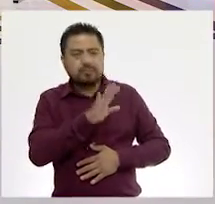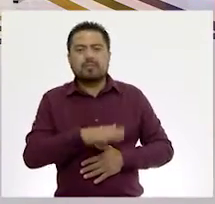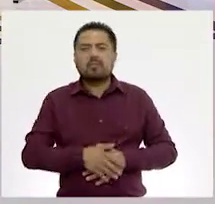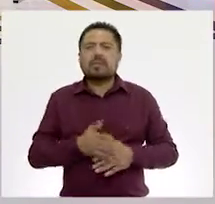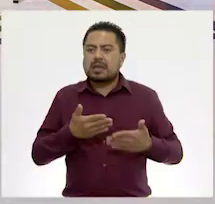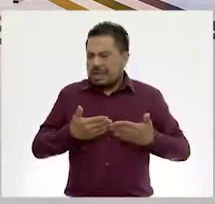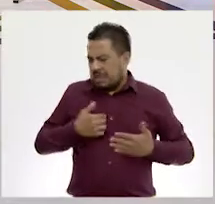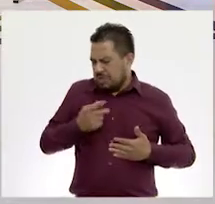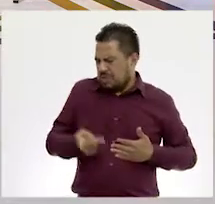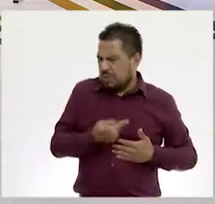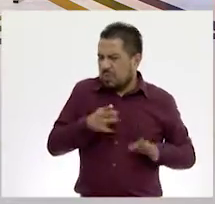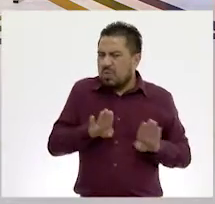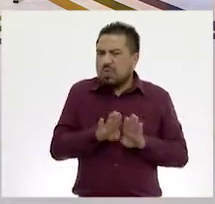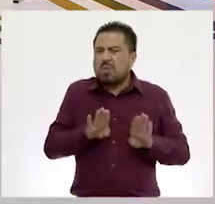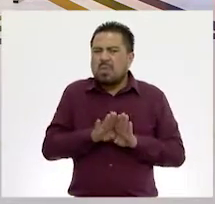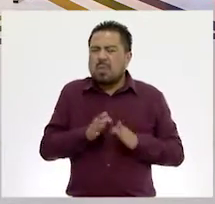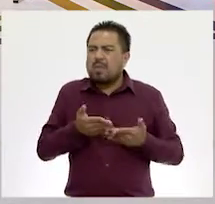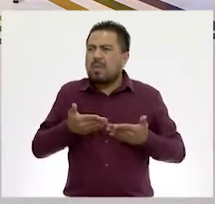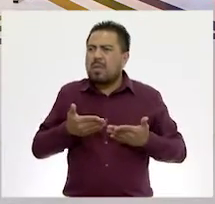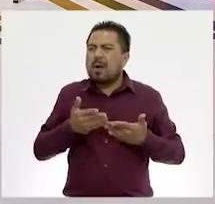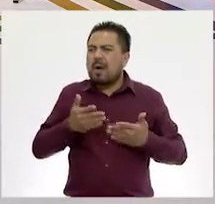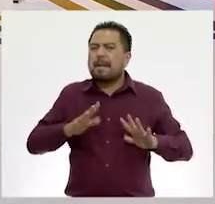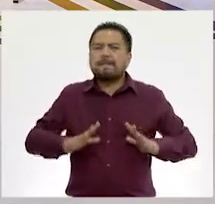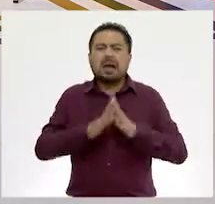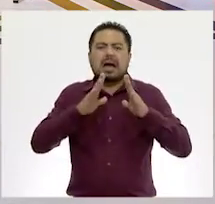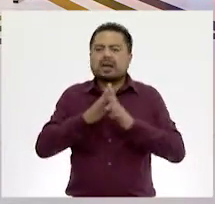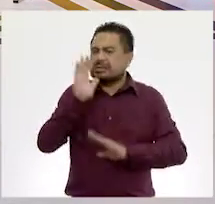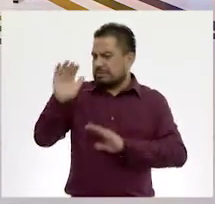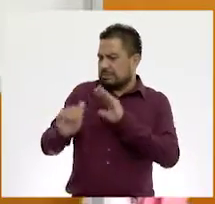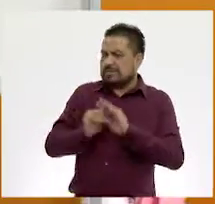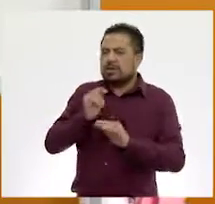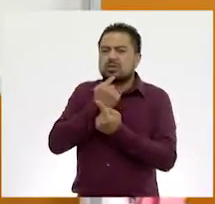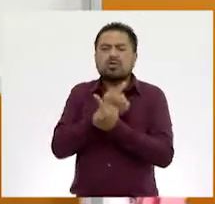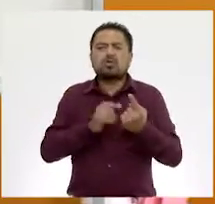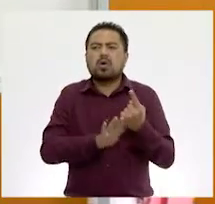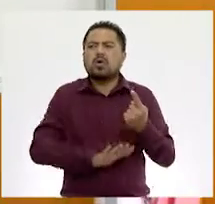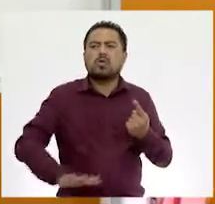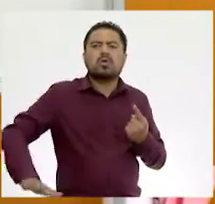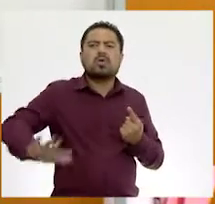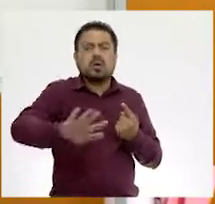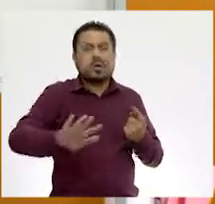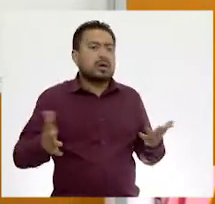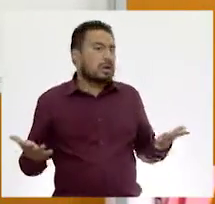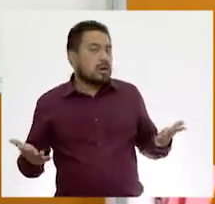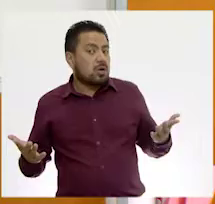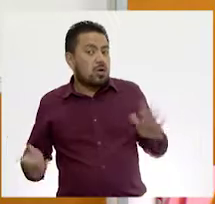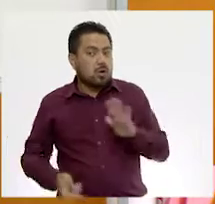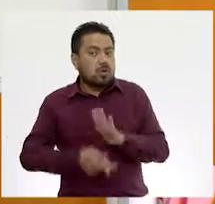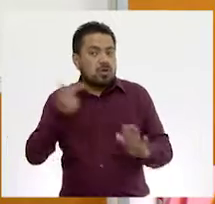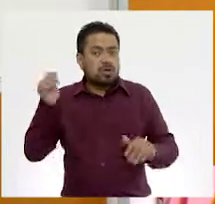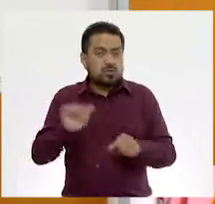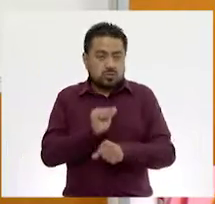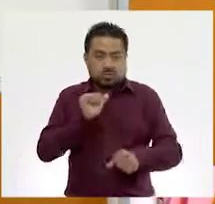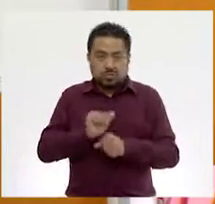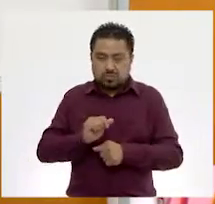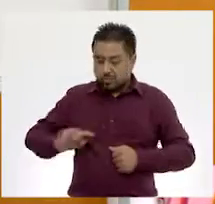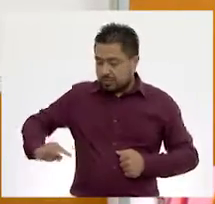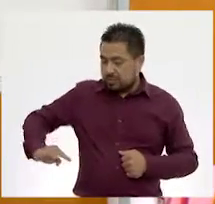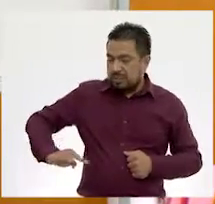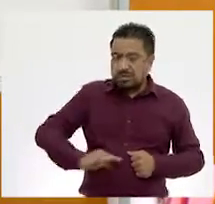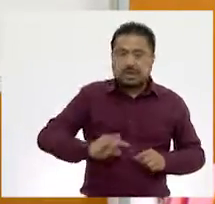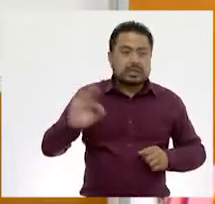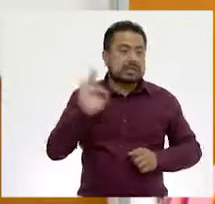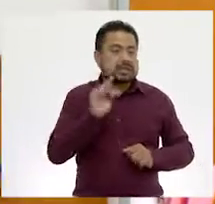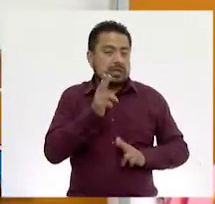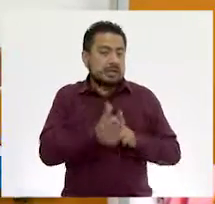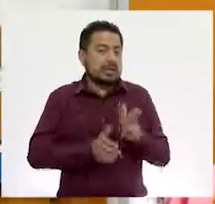yo me pregunto, ¿cómo llegarán entonces esas participaciones de las niñas y los niños? ¿Llegarán de nuevo en un cochecito? ¿Tal vez sea